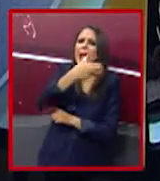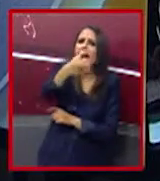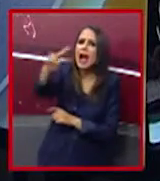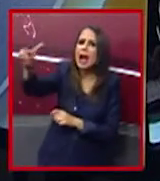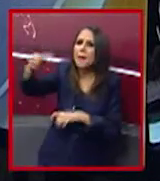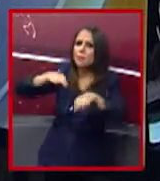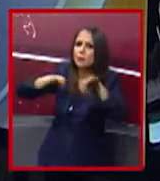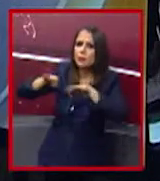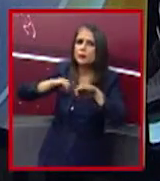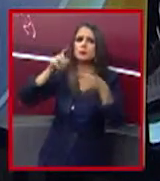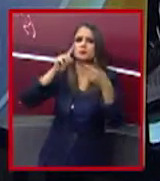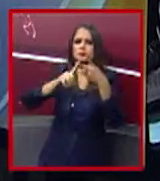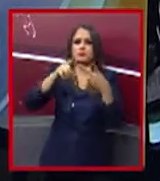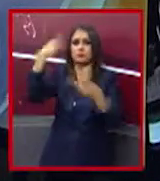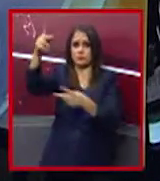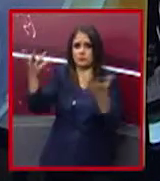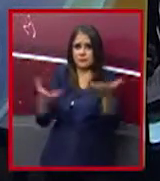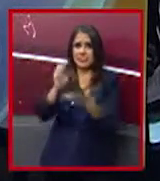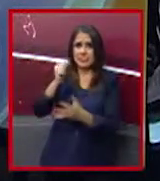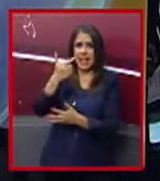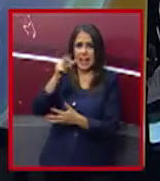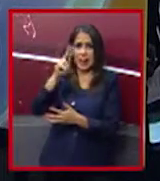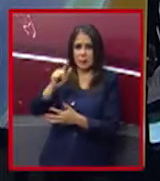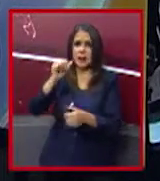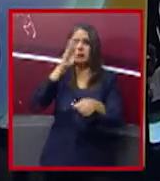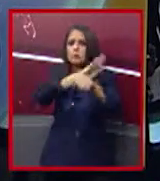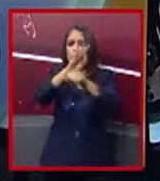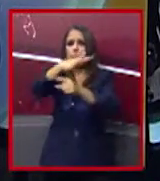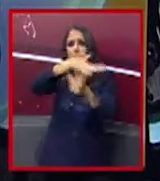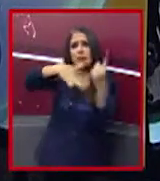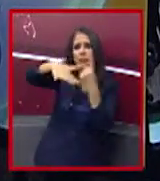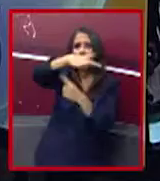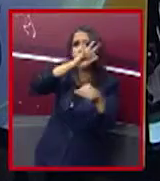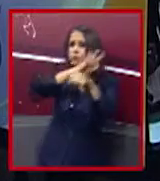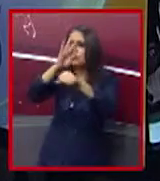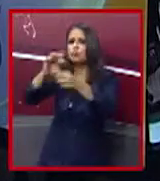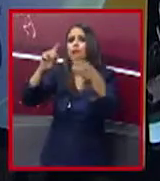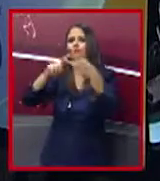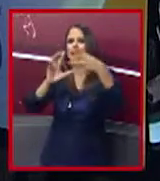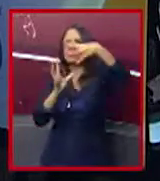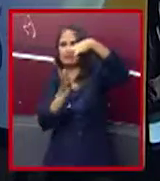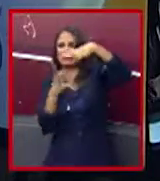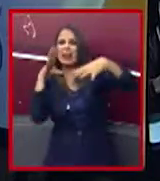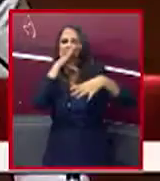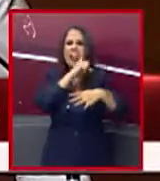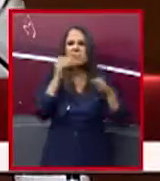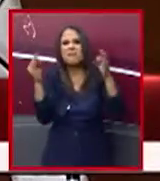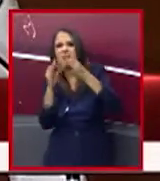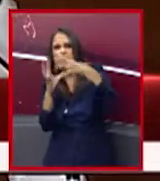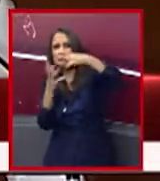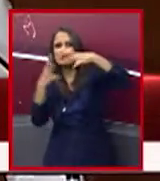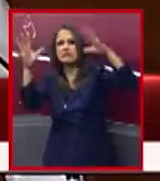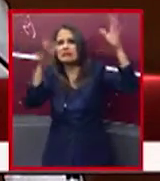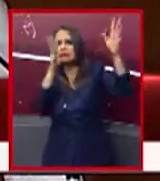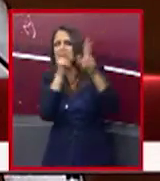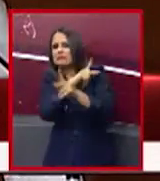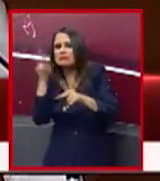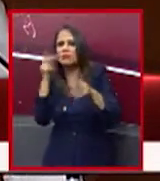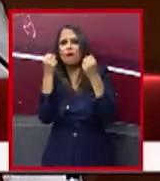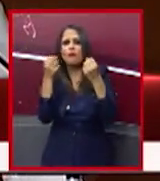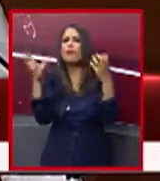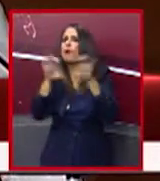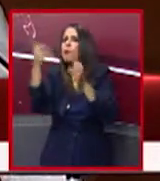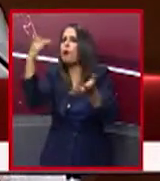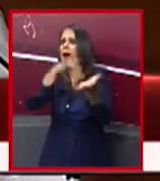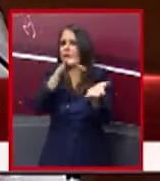así como las acciones que Zagarpa realiza a favor del medio ambiente y el combate al cambio climático. ¿Qué se está haciendo desde el